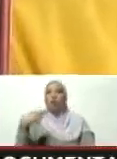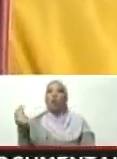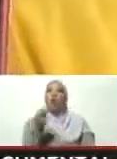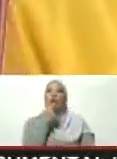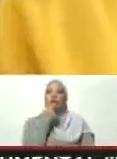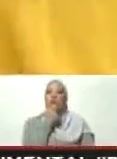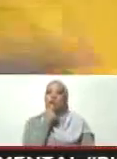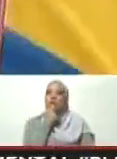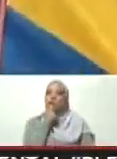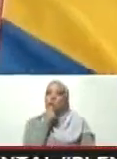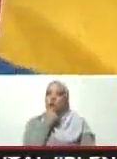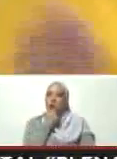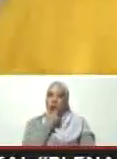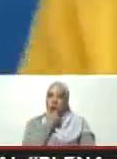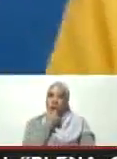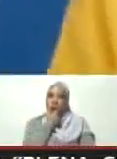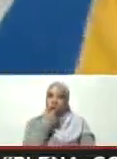los derechos de autor.